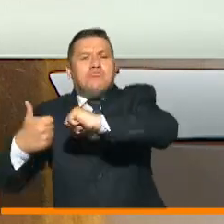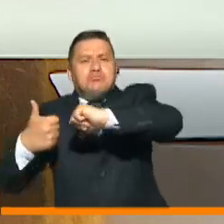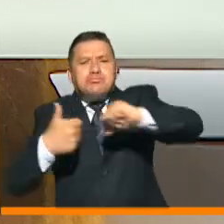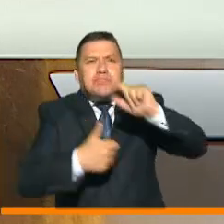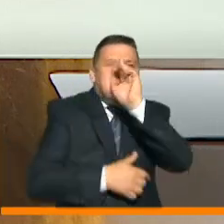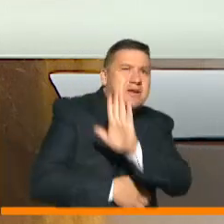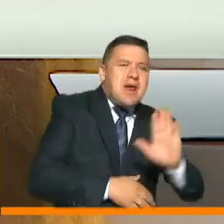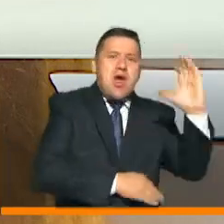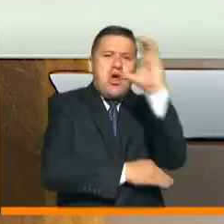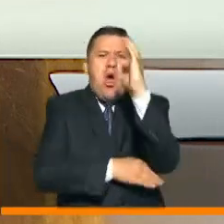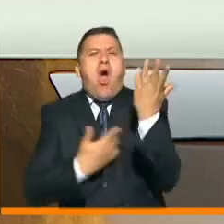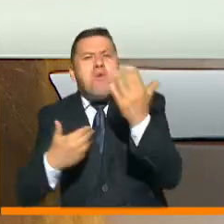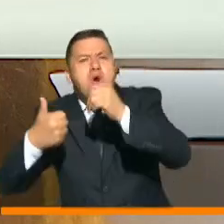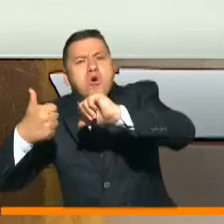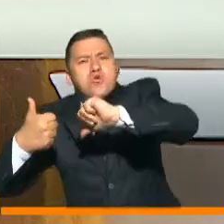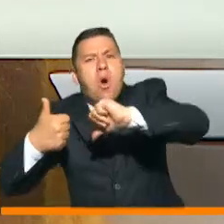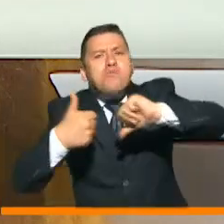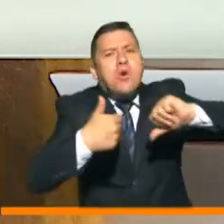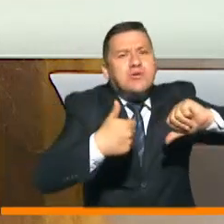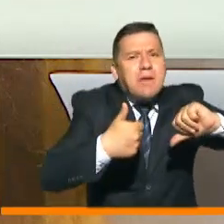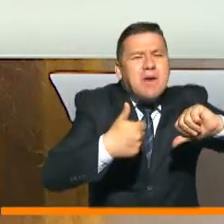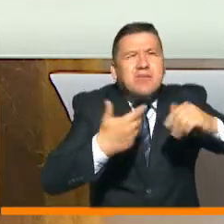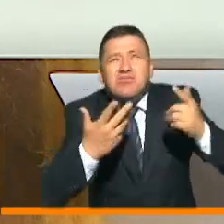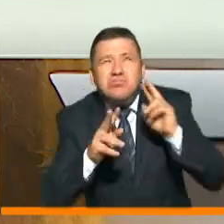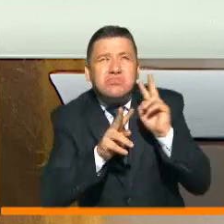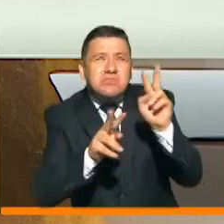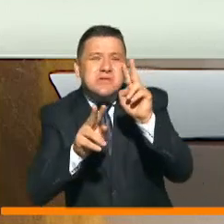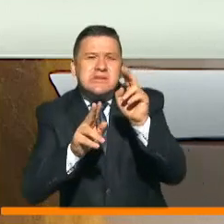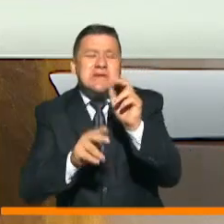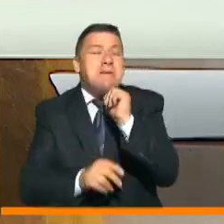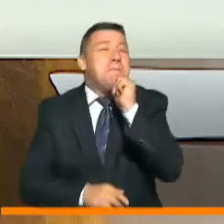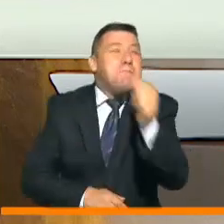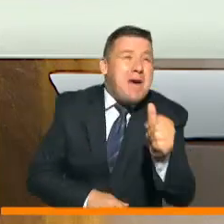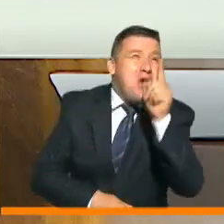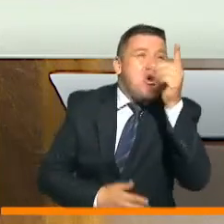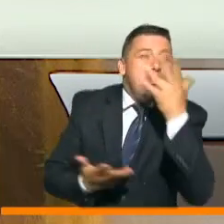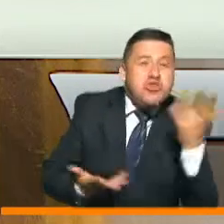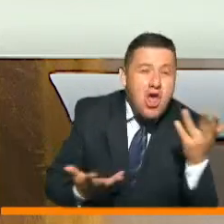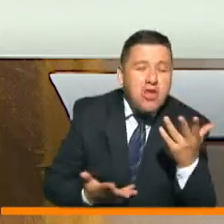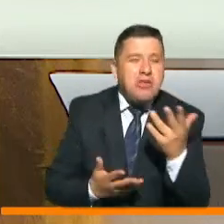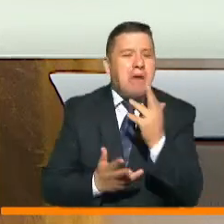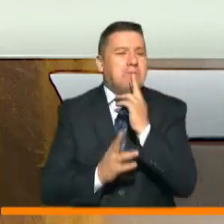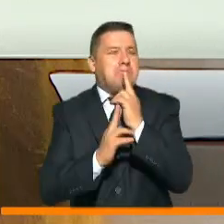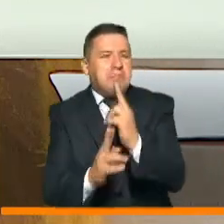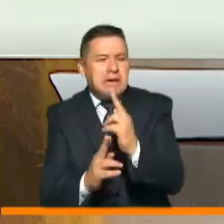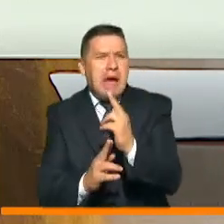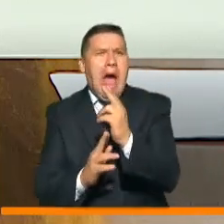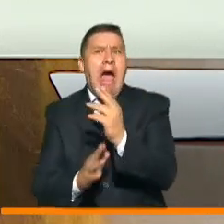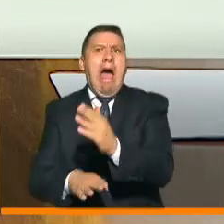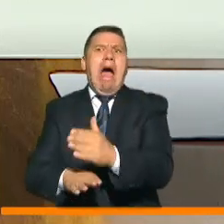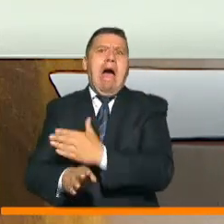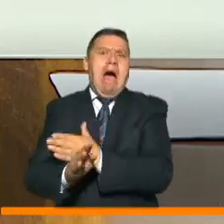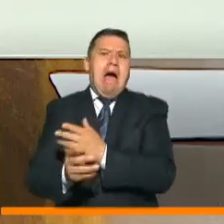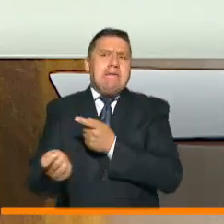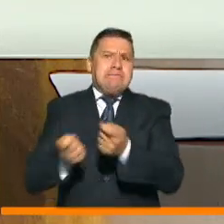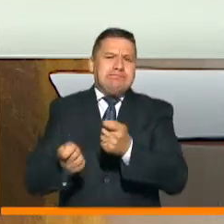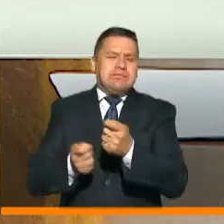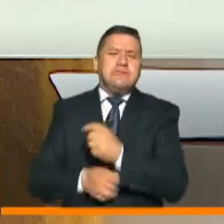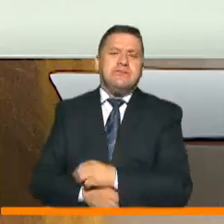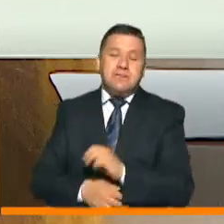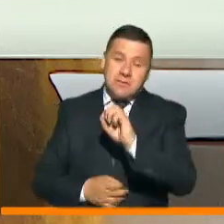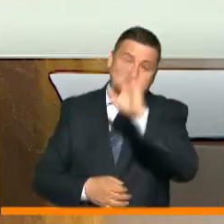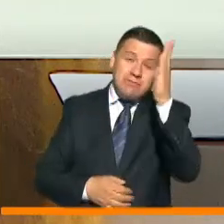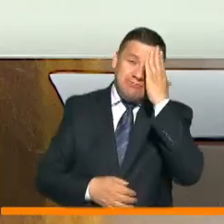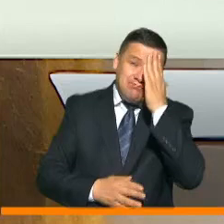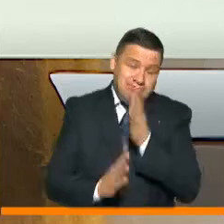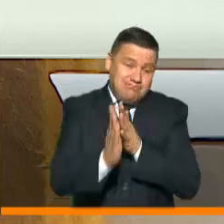pandemia en nuestro país, ver cuáles han sido los puntos más críticos y también dónde debemos tomar medidas adicionales.